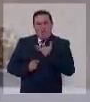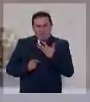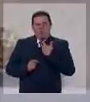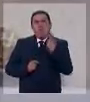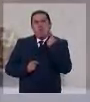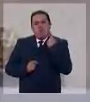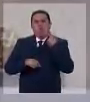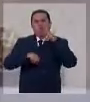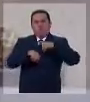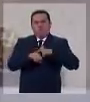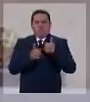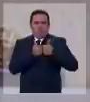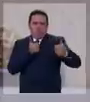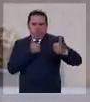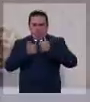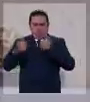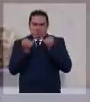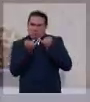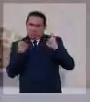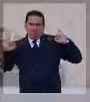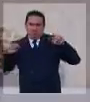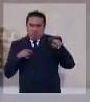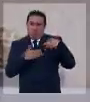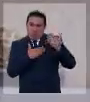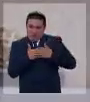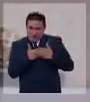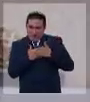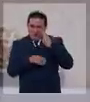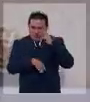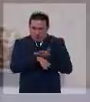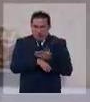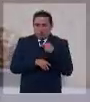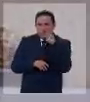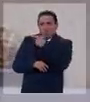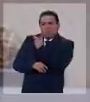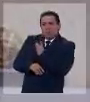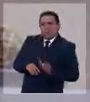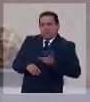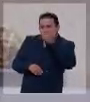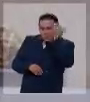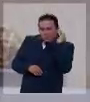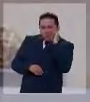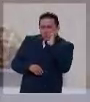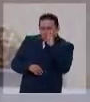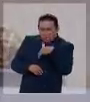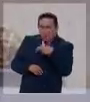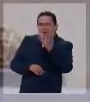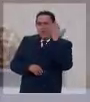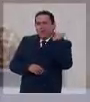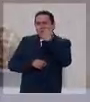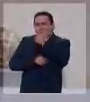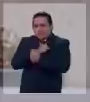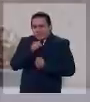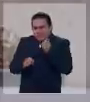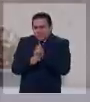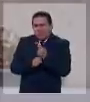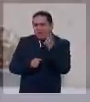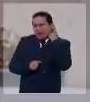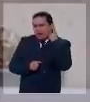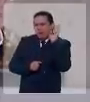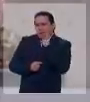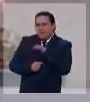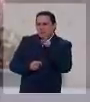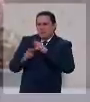presidente Enrique Peña Nieto y su participación en los escándalos del sexenio, incluyendo Ayotzinapa, la Casa Blanca.